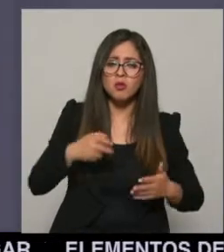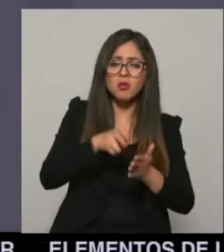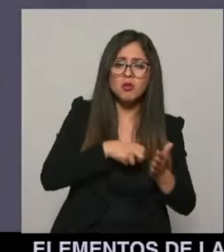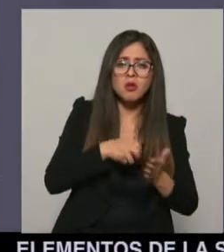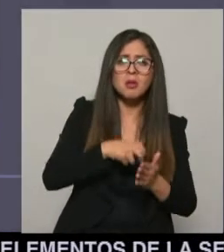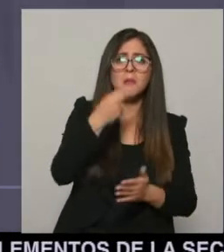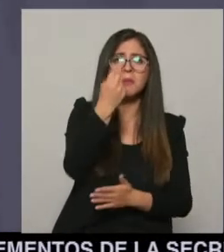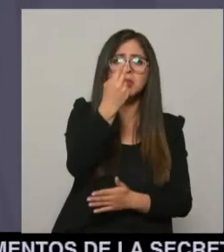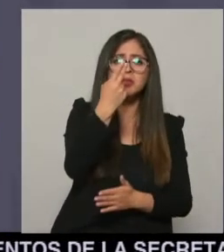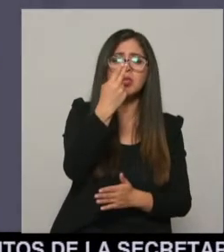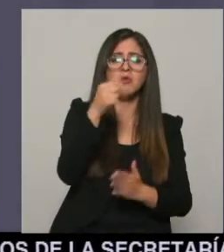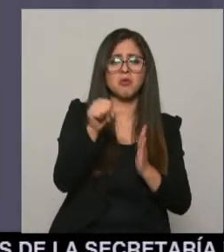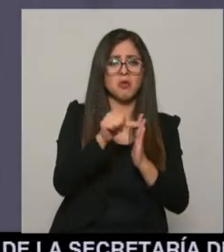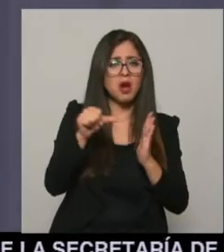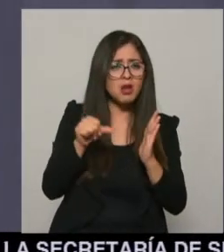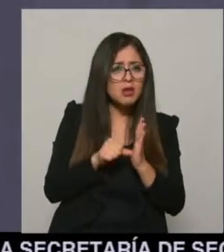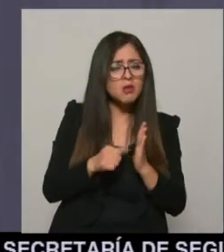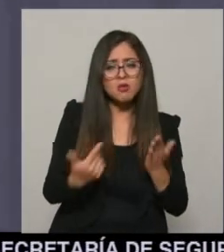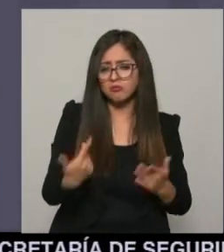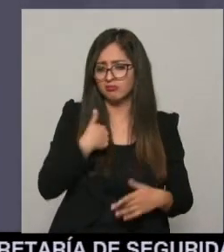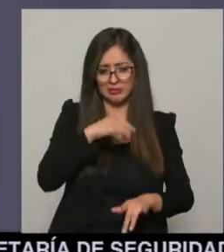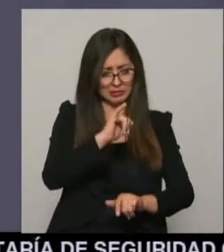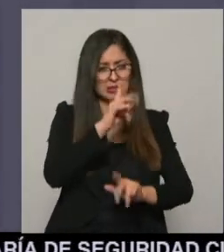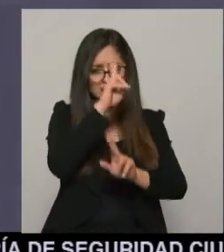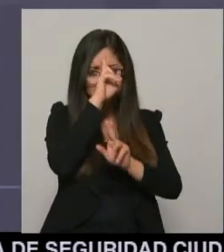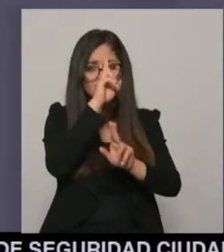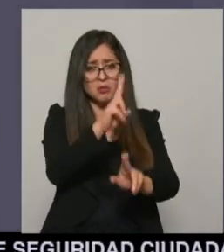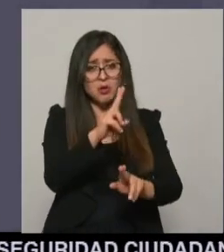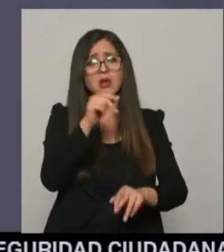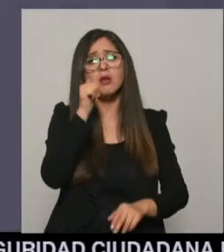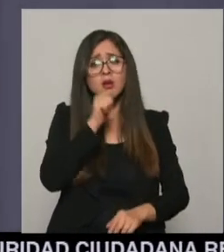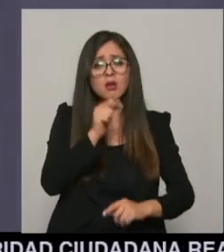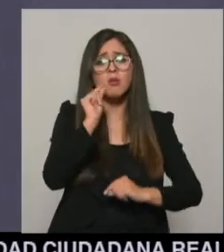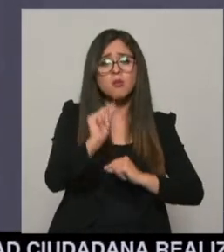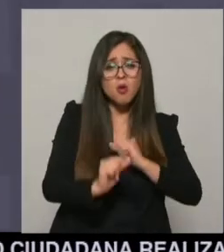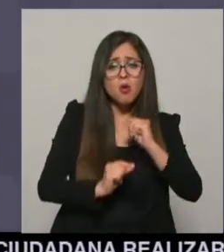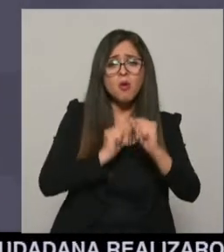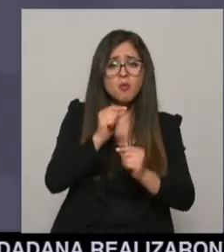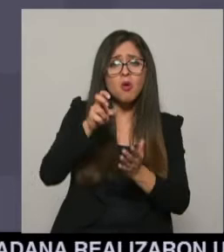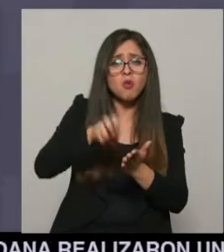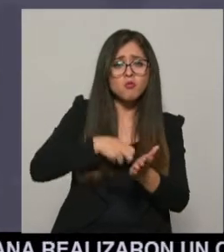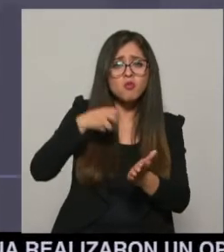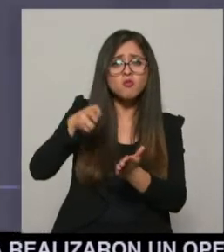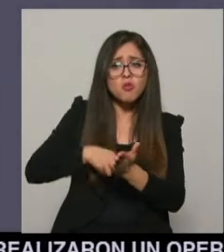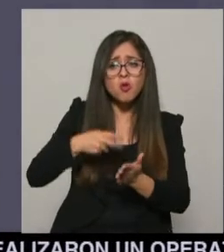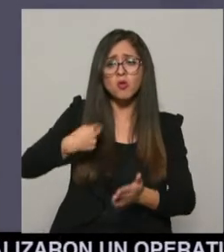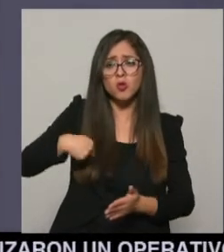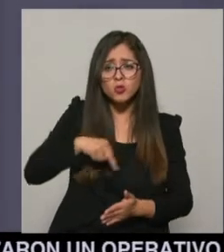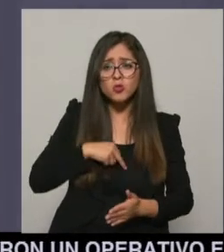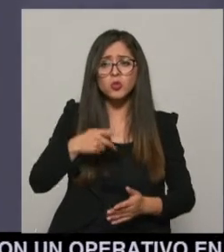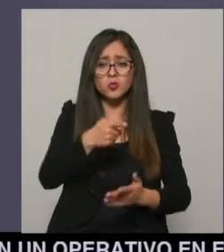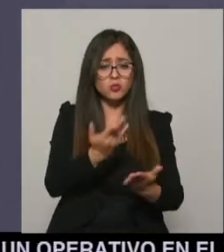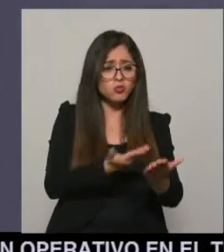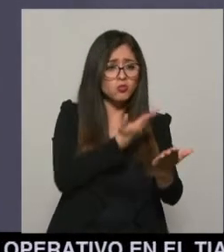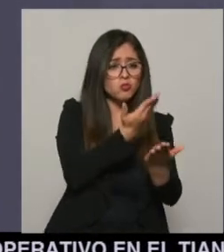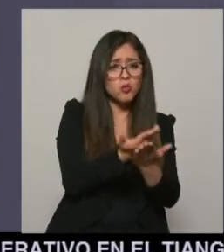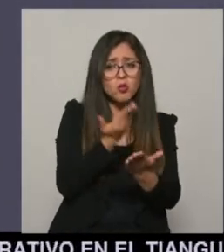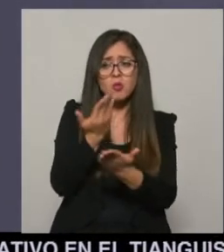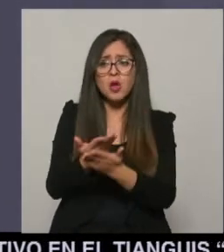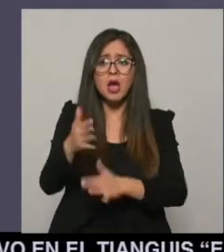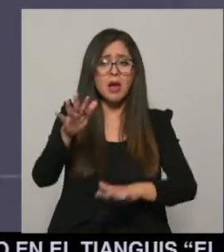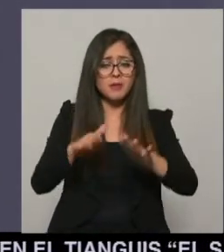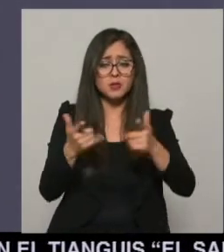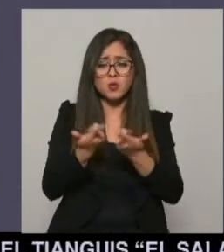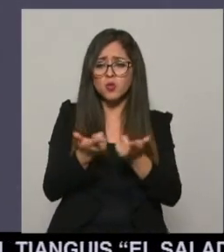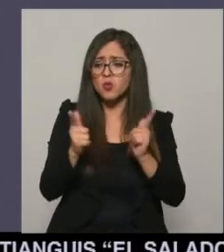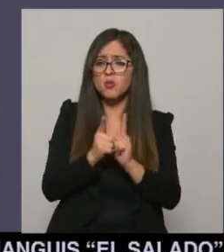25 artículos, lo digo de manera respetuosa, sí se ha tenido que ir corrigiendo, nos han tenido que ir enderezando la plana, nosotros como oposición votamos en contra,